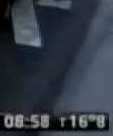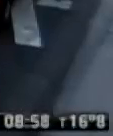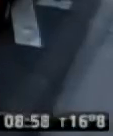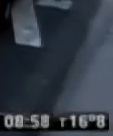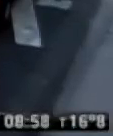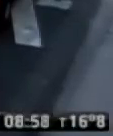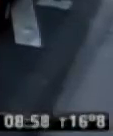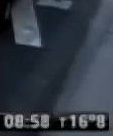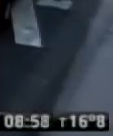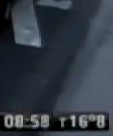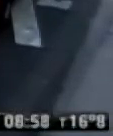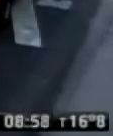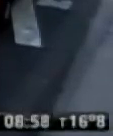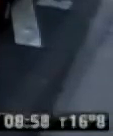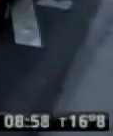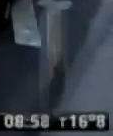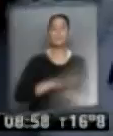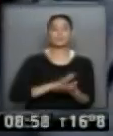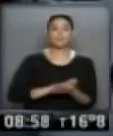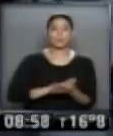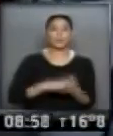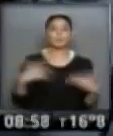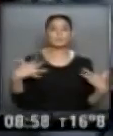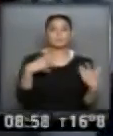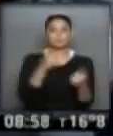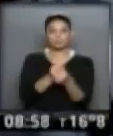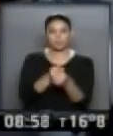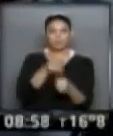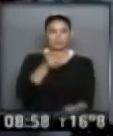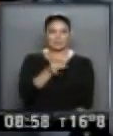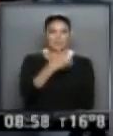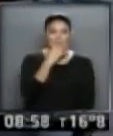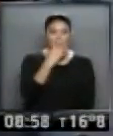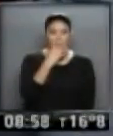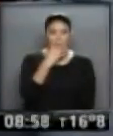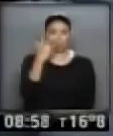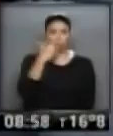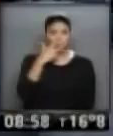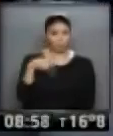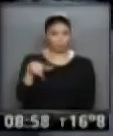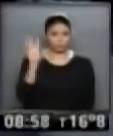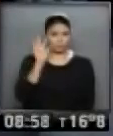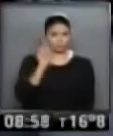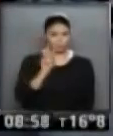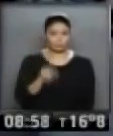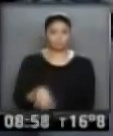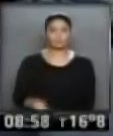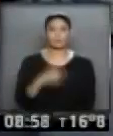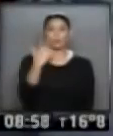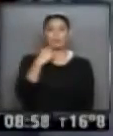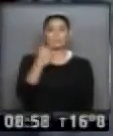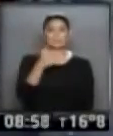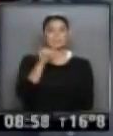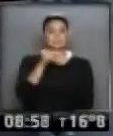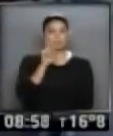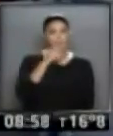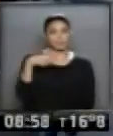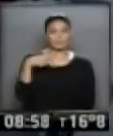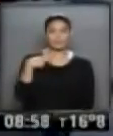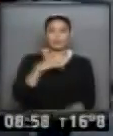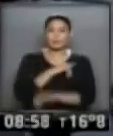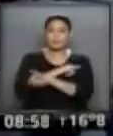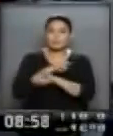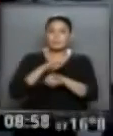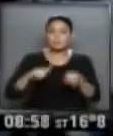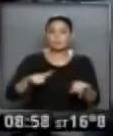Se actualiza la información, Hugo Palamara, sobre el choque en el tren Sarmiento. Hugo. ¿Cómo no, Roberto? Patricia, bueno, vamos a ampliar la